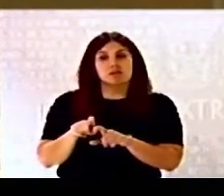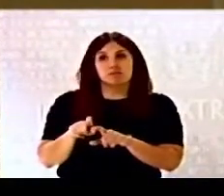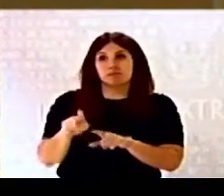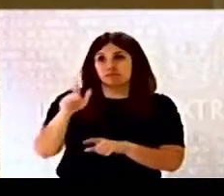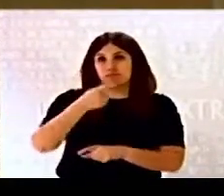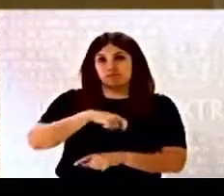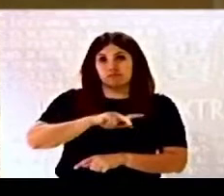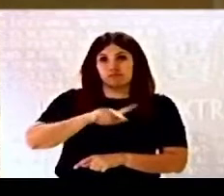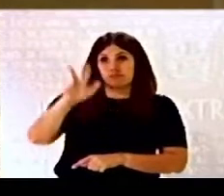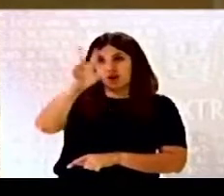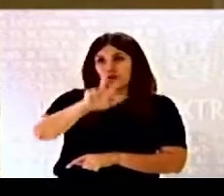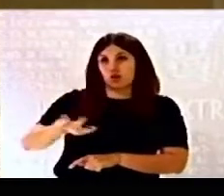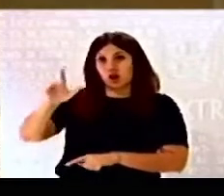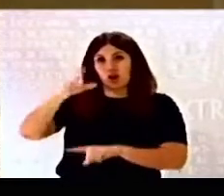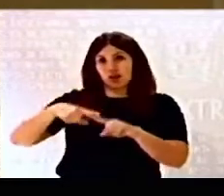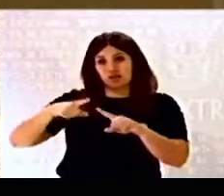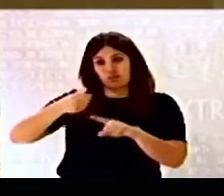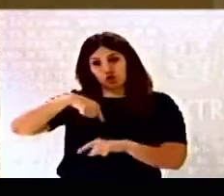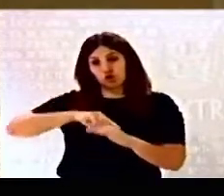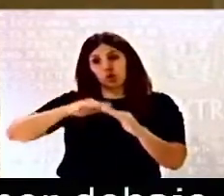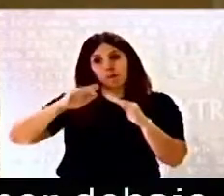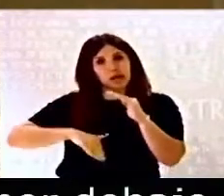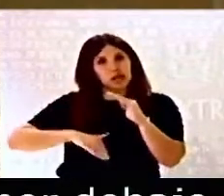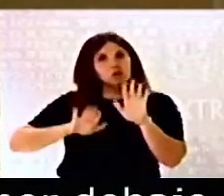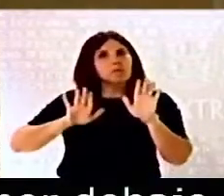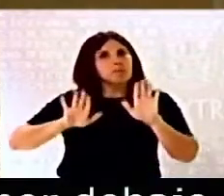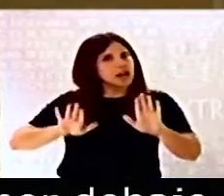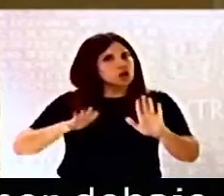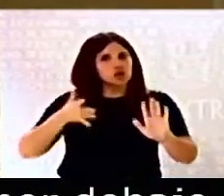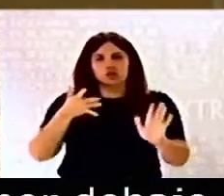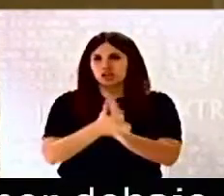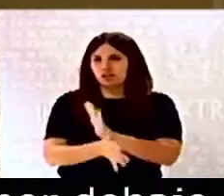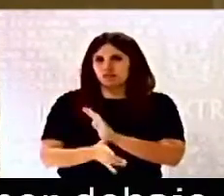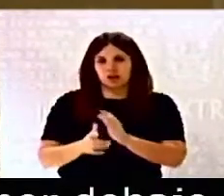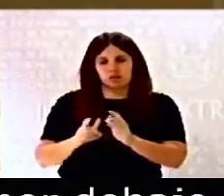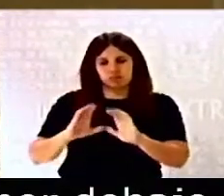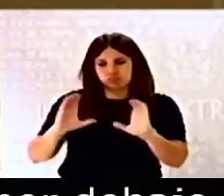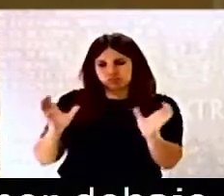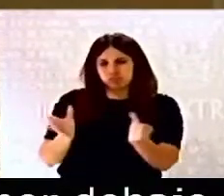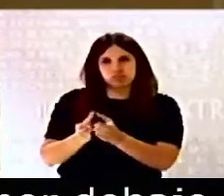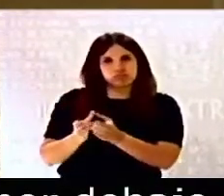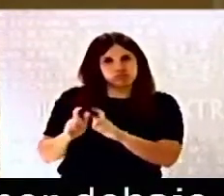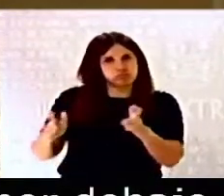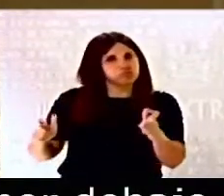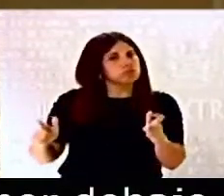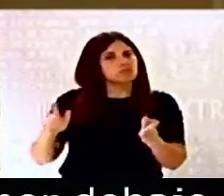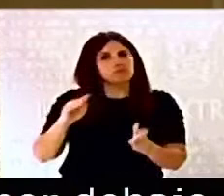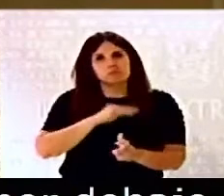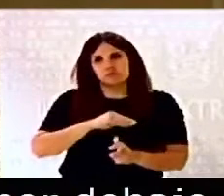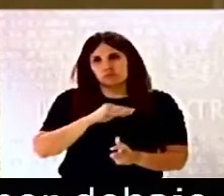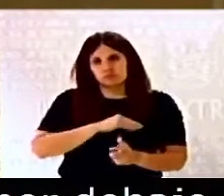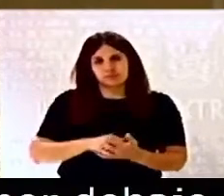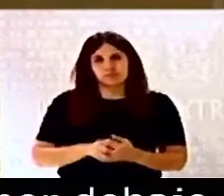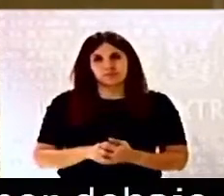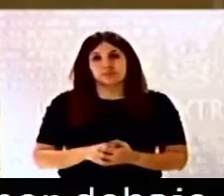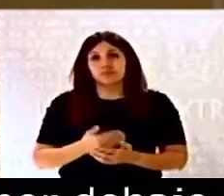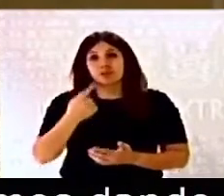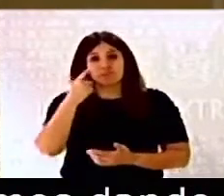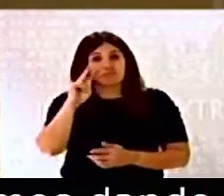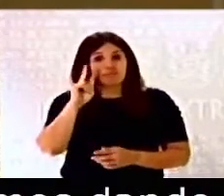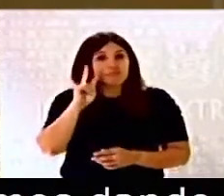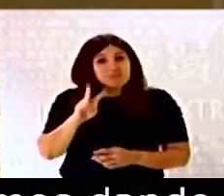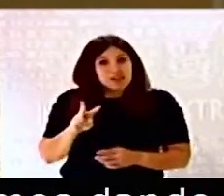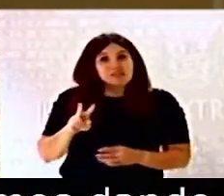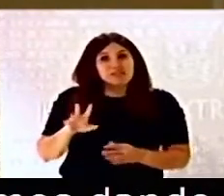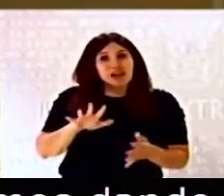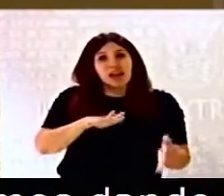país, pero seguimos dando tasas altas en esos grupos de edad. No obstante, si ven la evolución a lo largo del tiempo, verán que